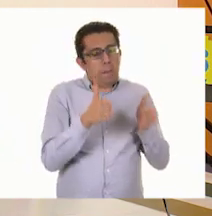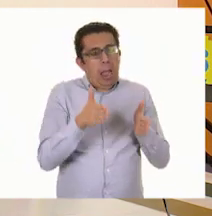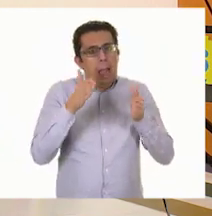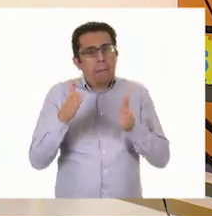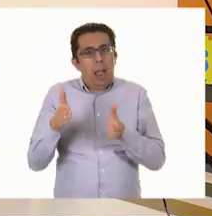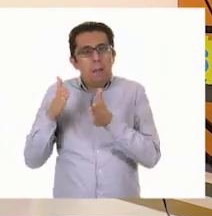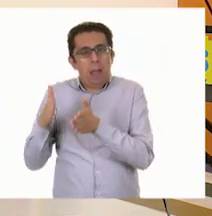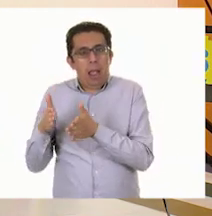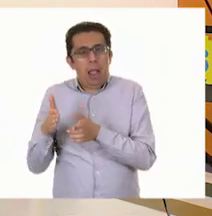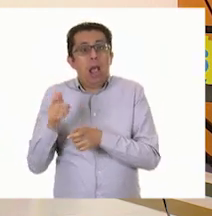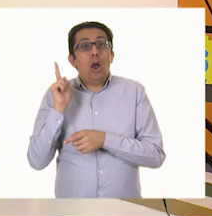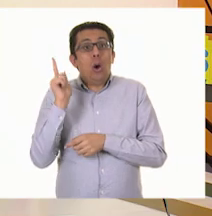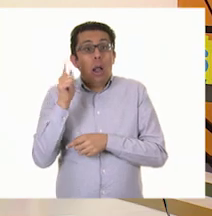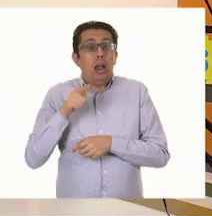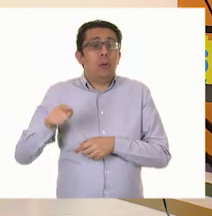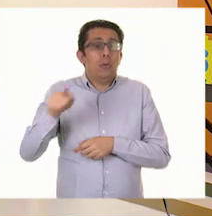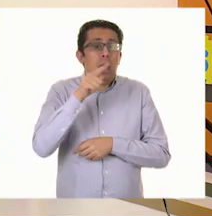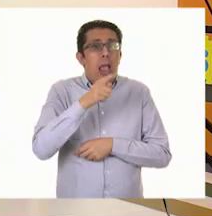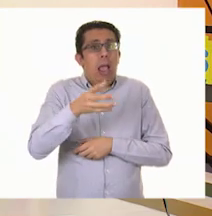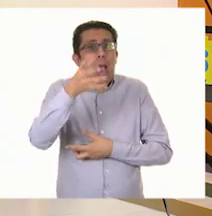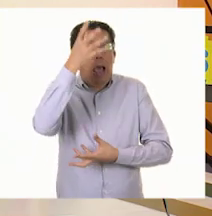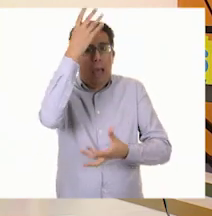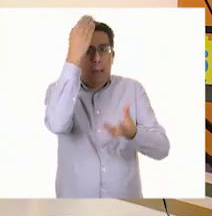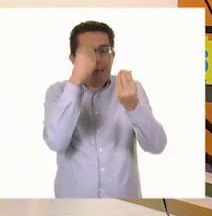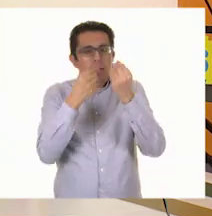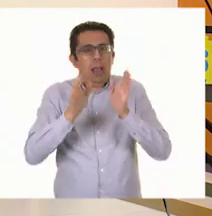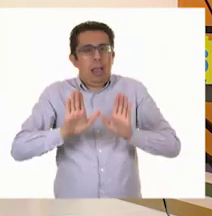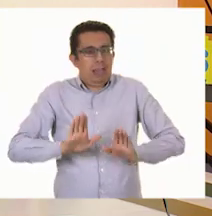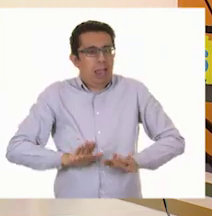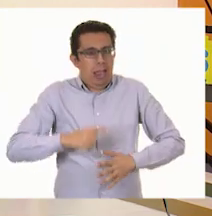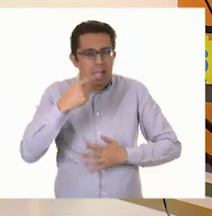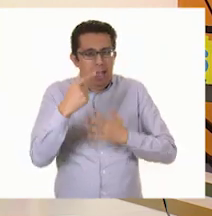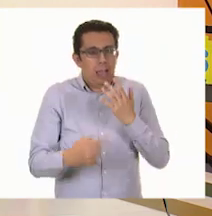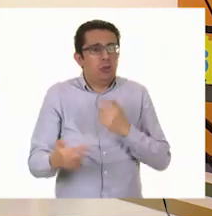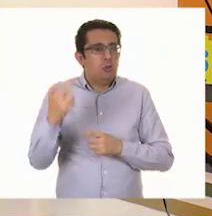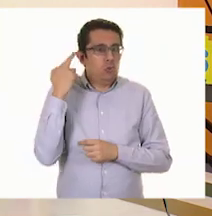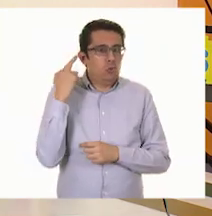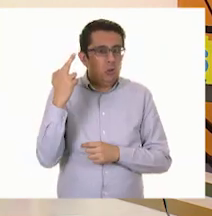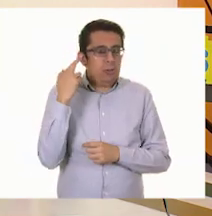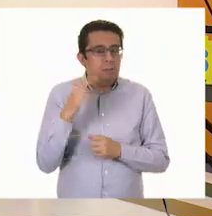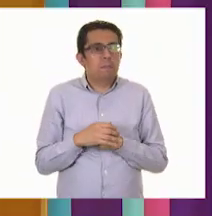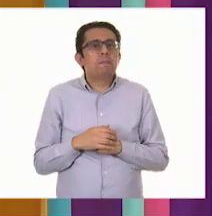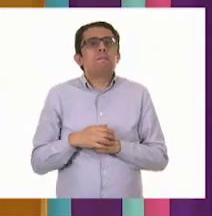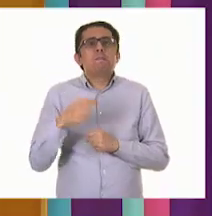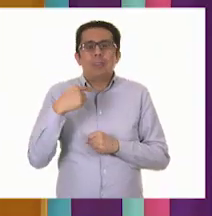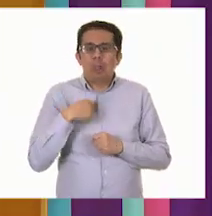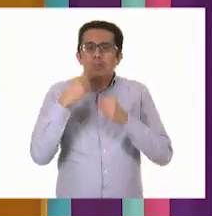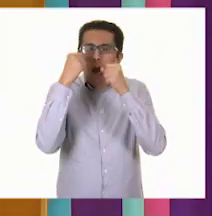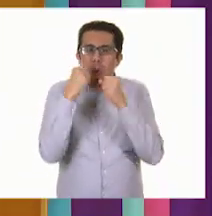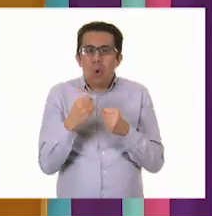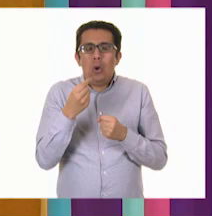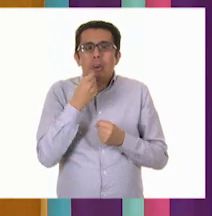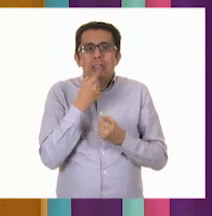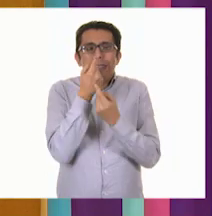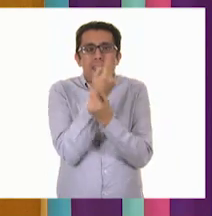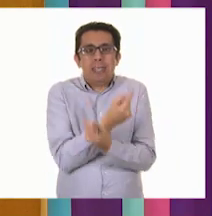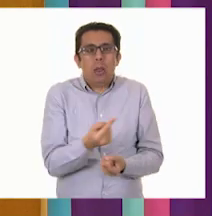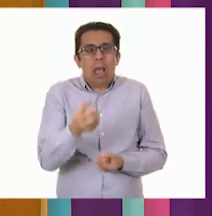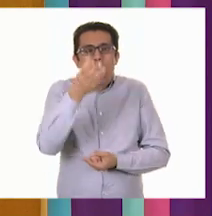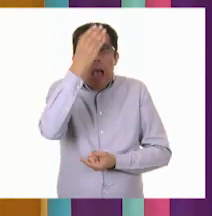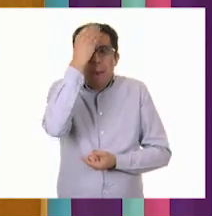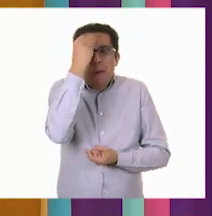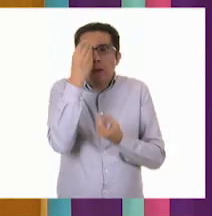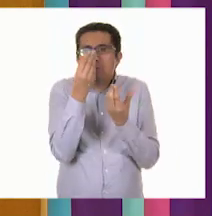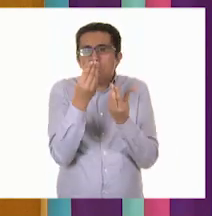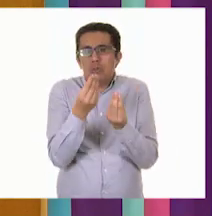esperemos que hayan aprendido acerca de las cualidades del sonido. Así es, estoy segura de que las niñas y los niños aprendieron muchísimo con